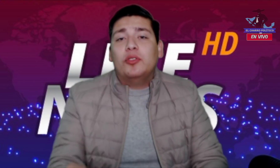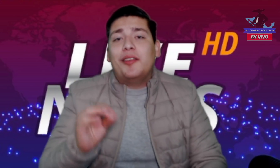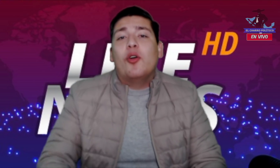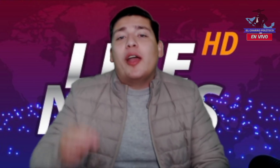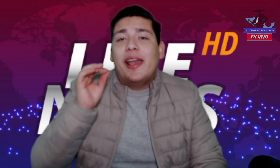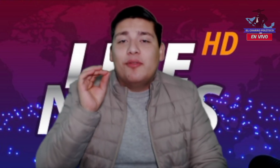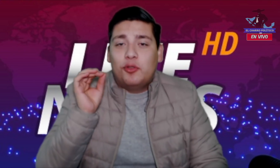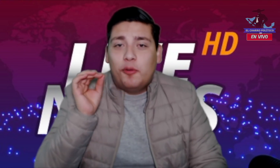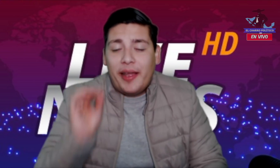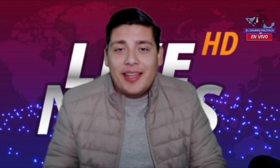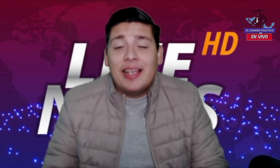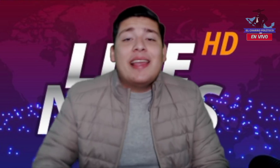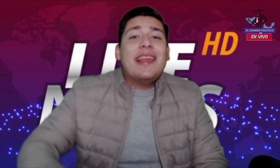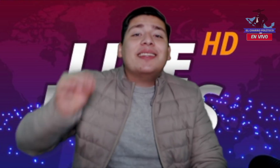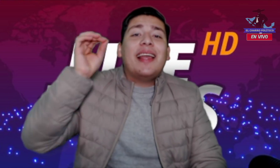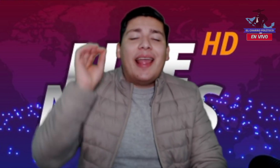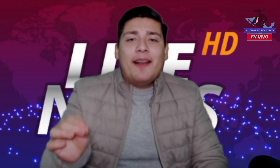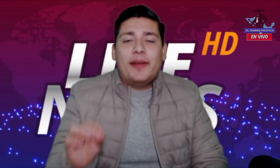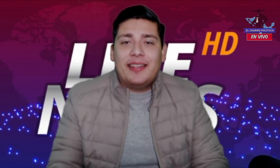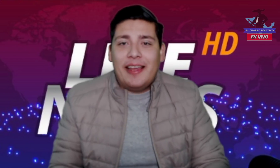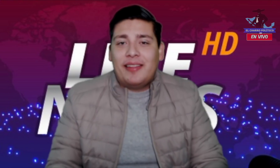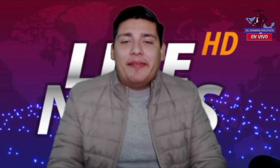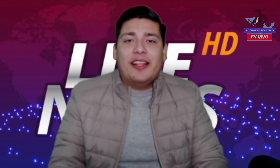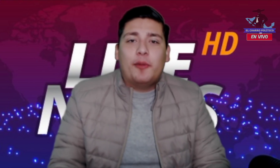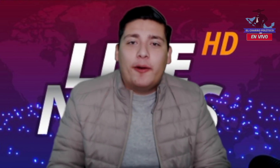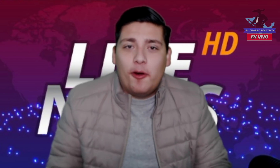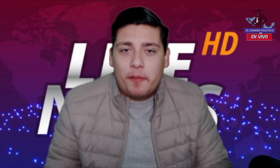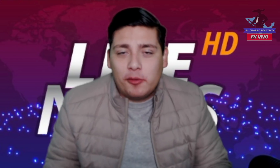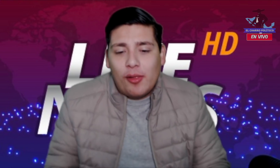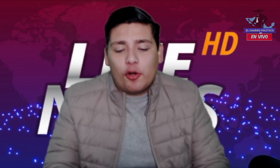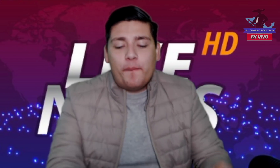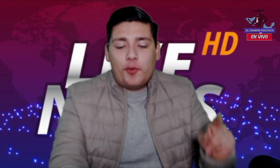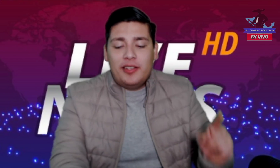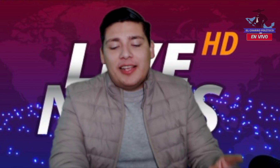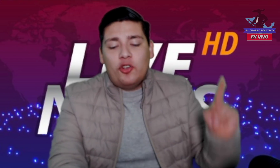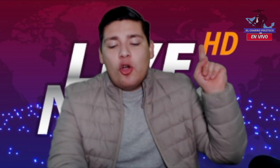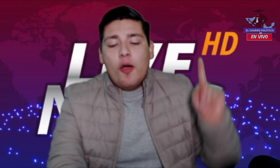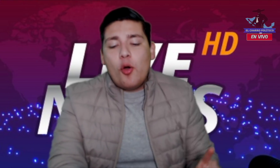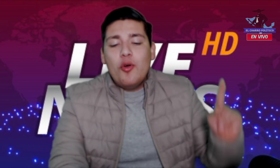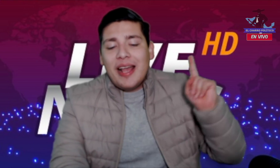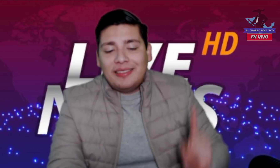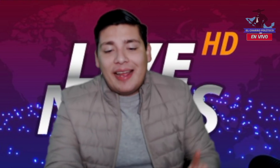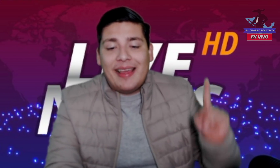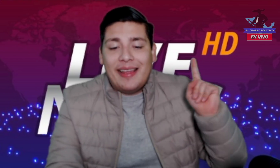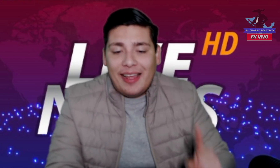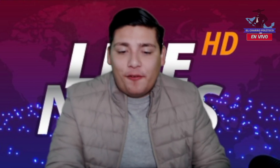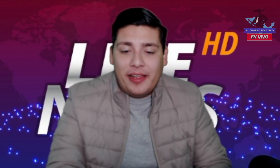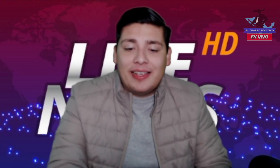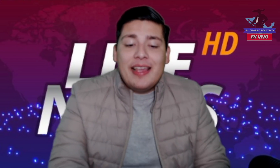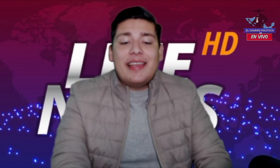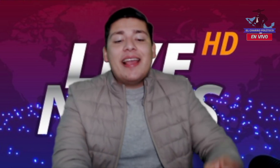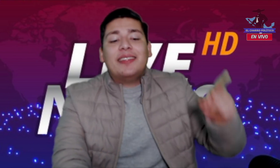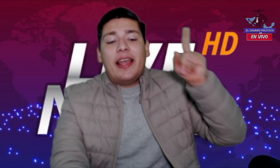que sucedió en nuestro país, y es que el presidente Andrés Manuel López Obrador rompió el silencio por una serie de